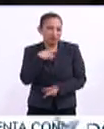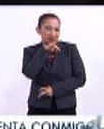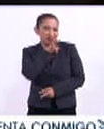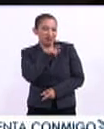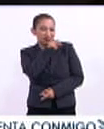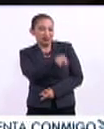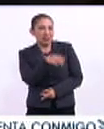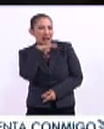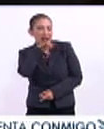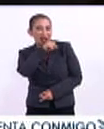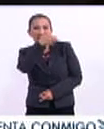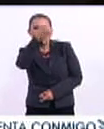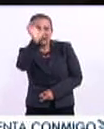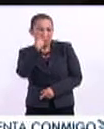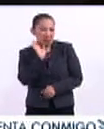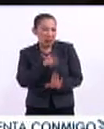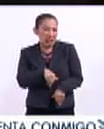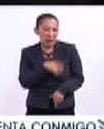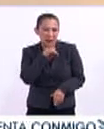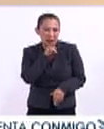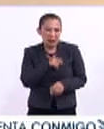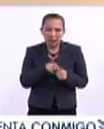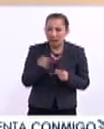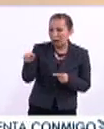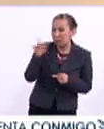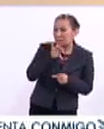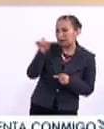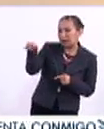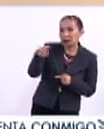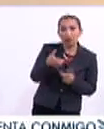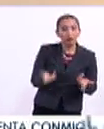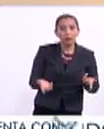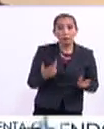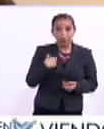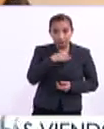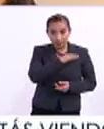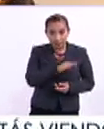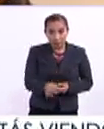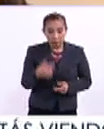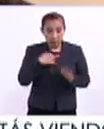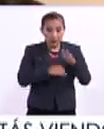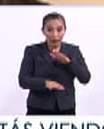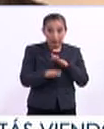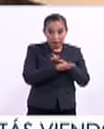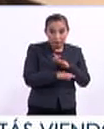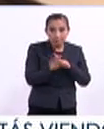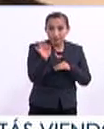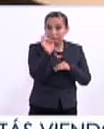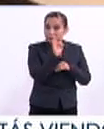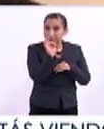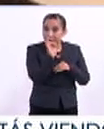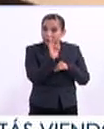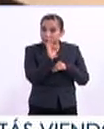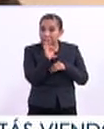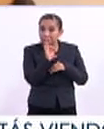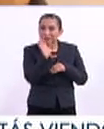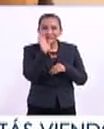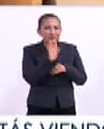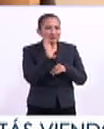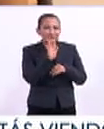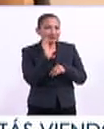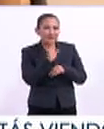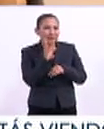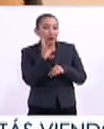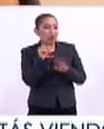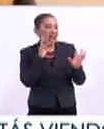patrañas el calentamiento global, son patrañas tal cosa? Yo creo que se puede desde la base, y quizás parece que no,